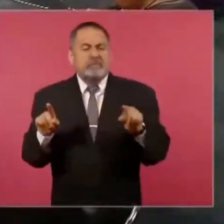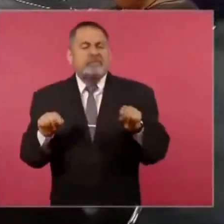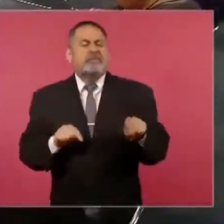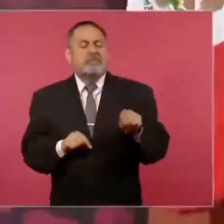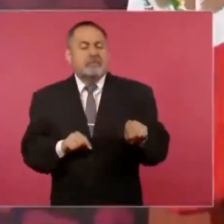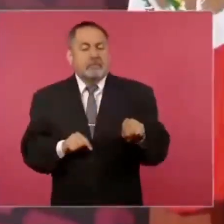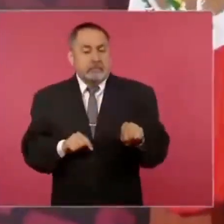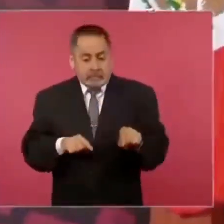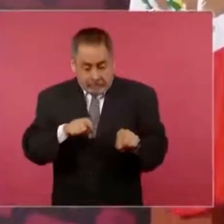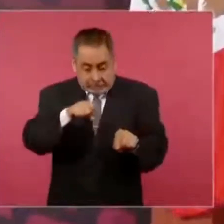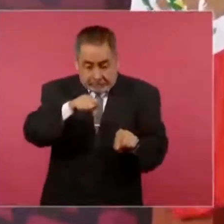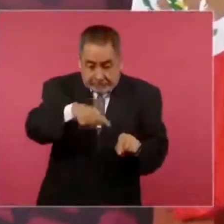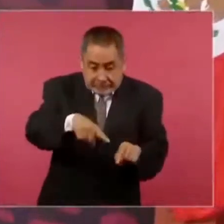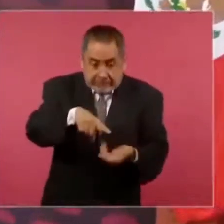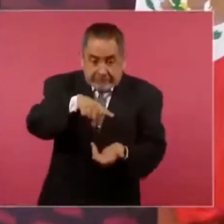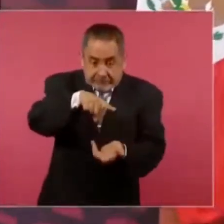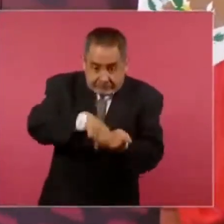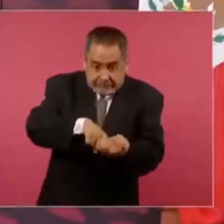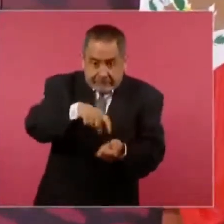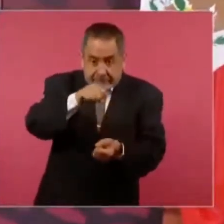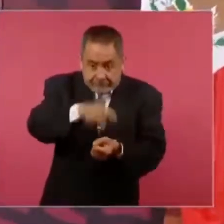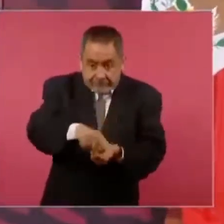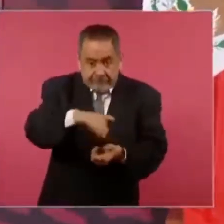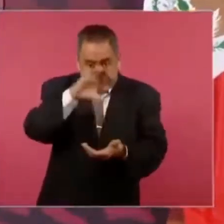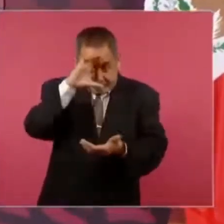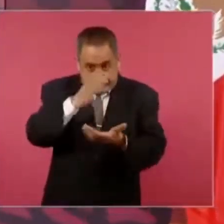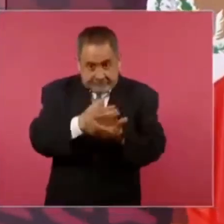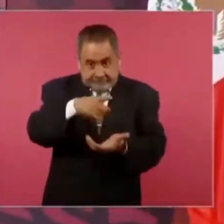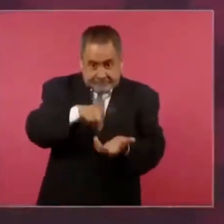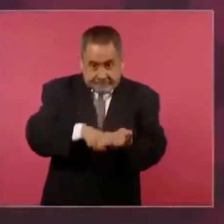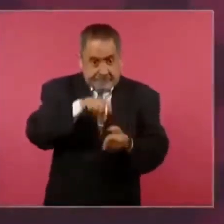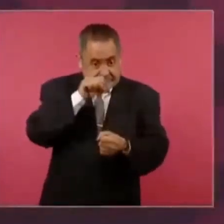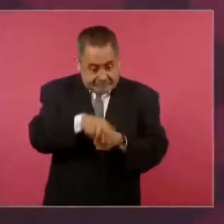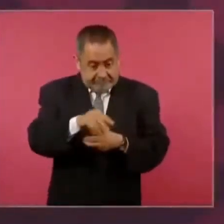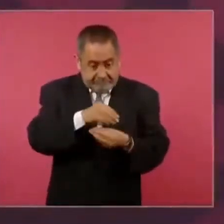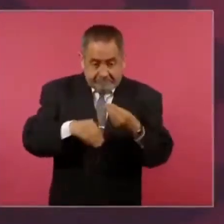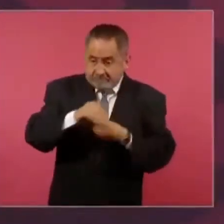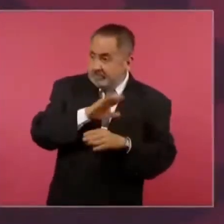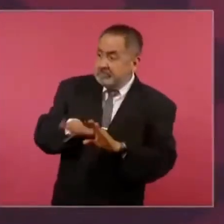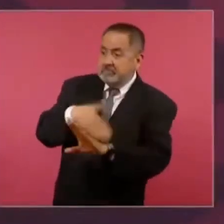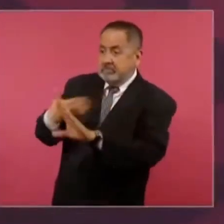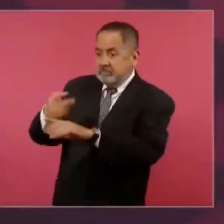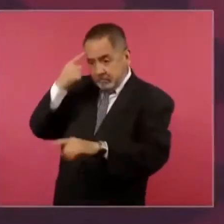es al interior de la misma iglesia,